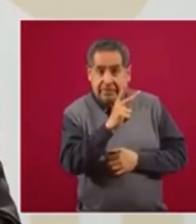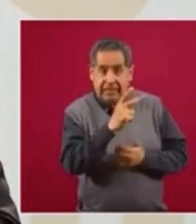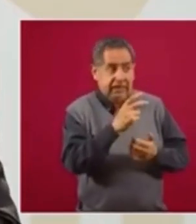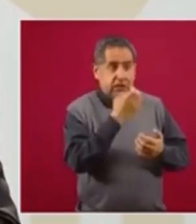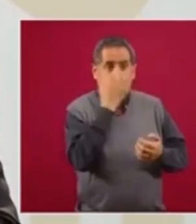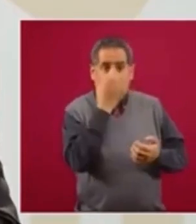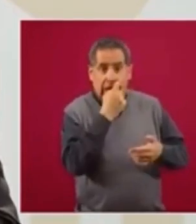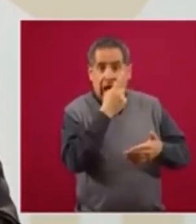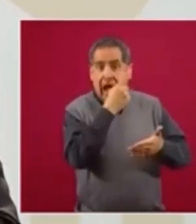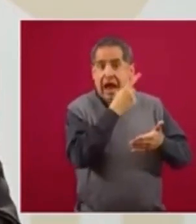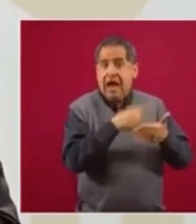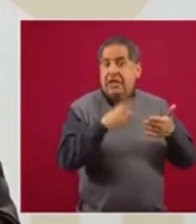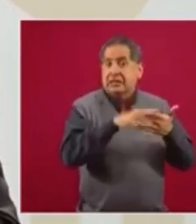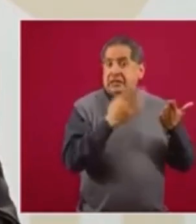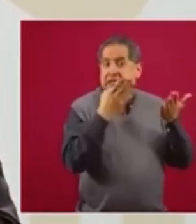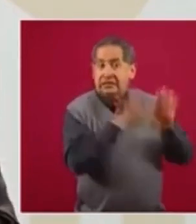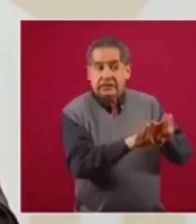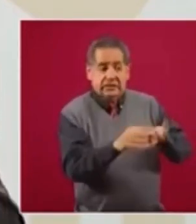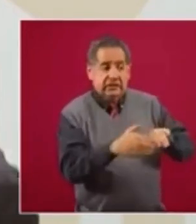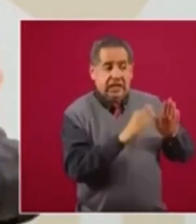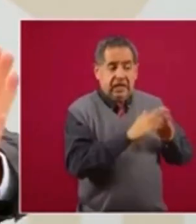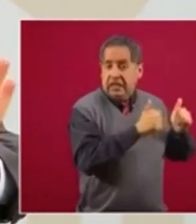de este ciclo,